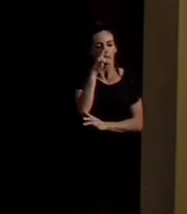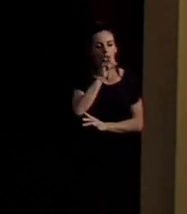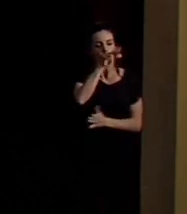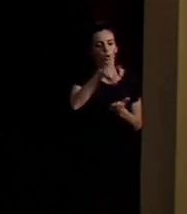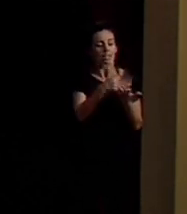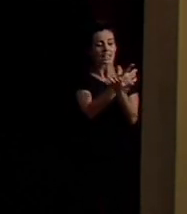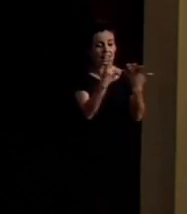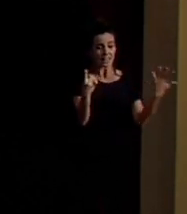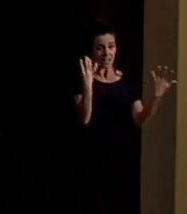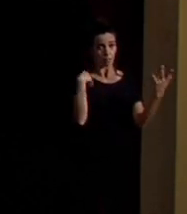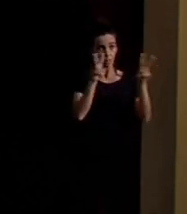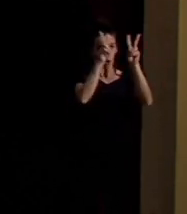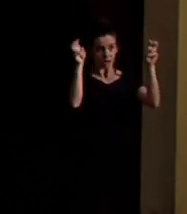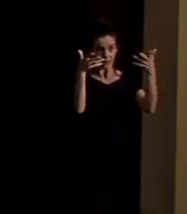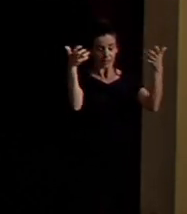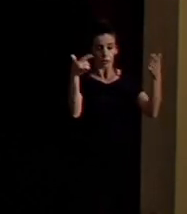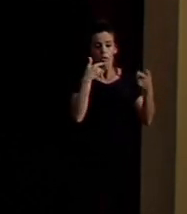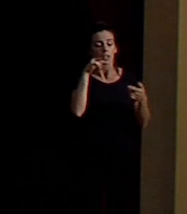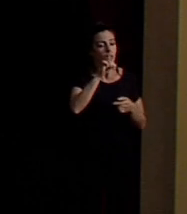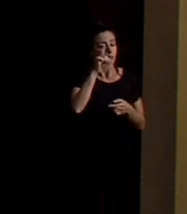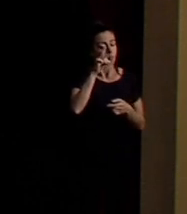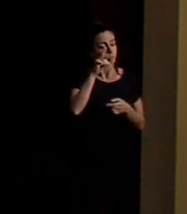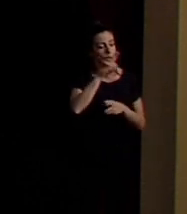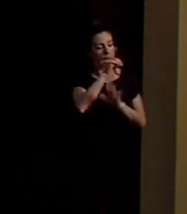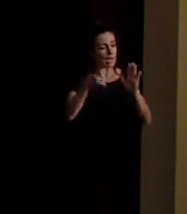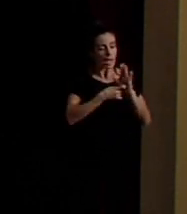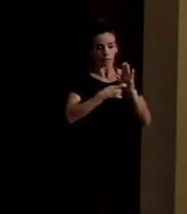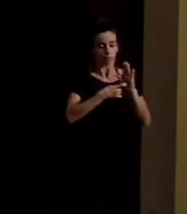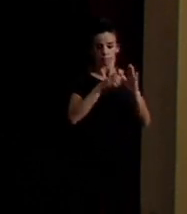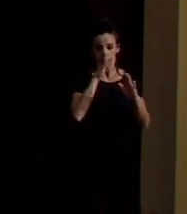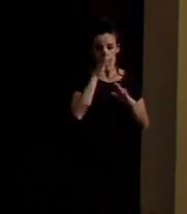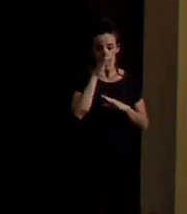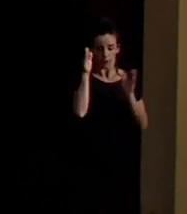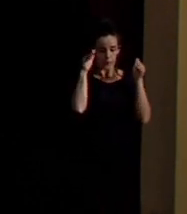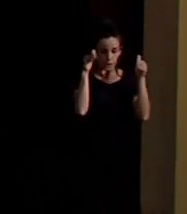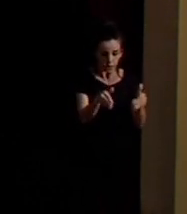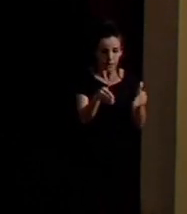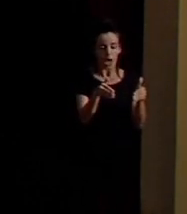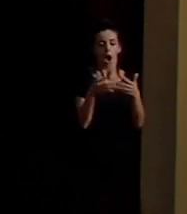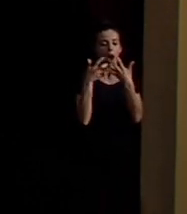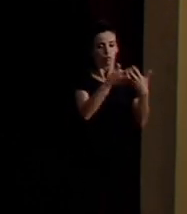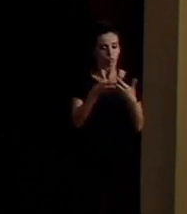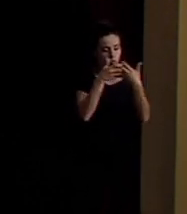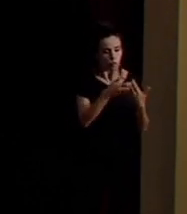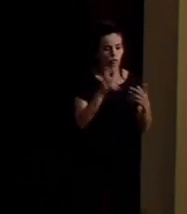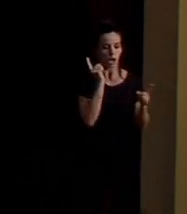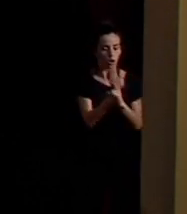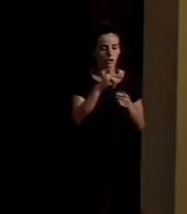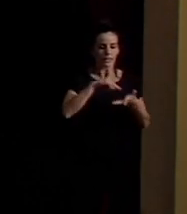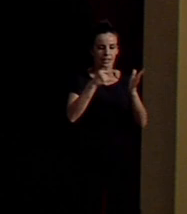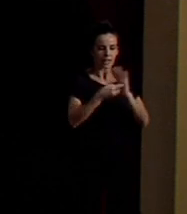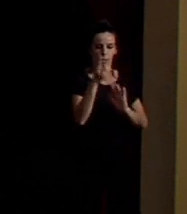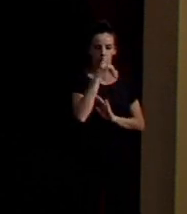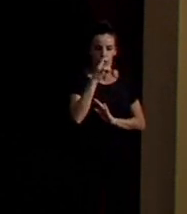mismo título deja muy claro que es una ley que va dirigida a reforzar la lucha contra el sistema prostitucional y a apoyar a las